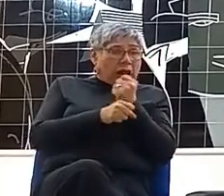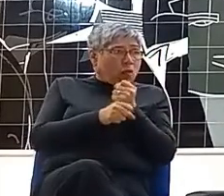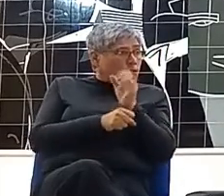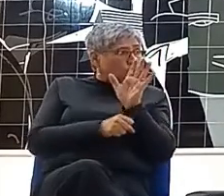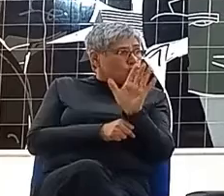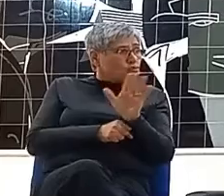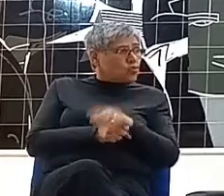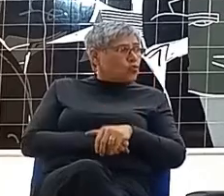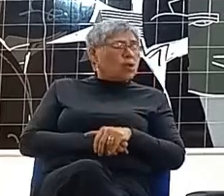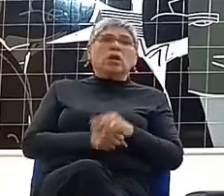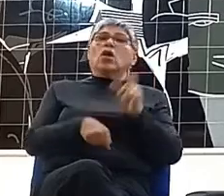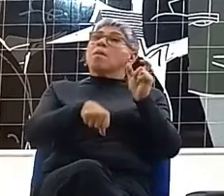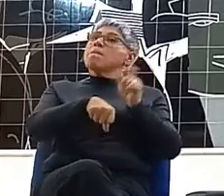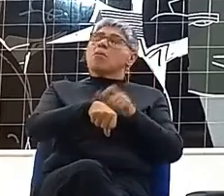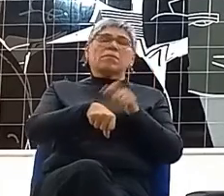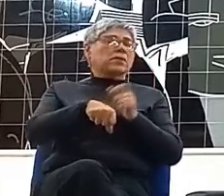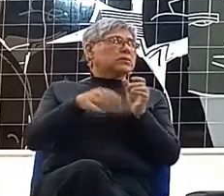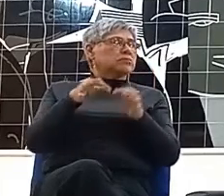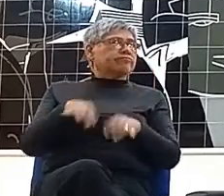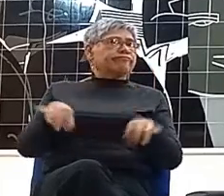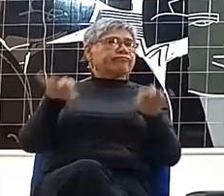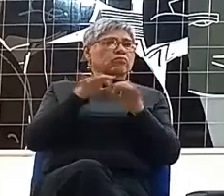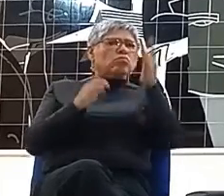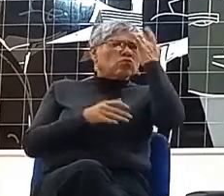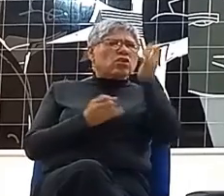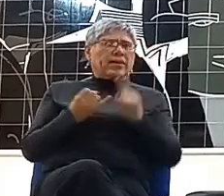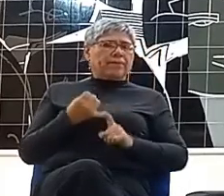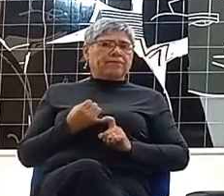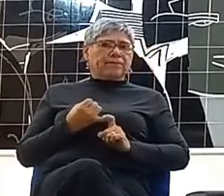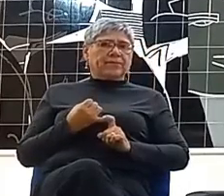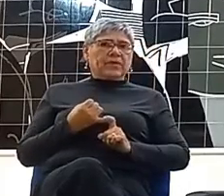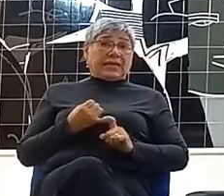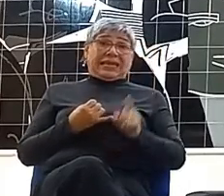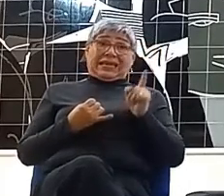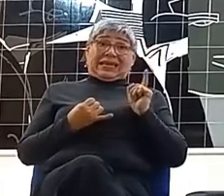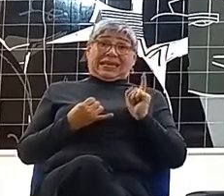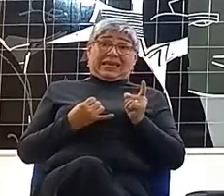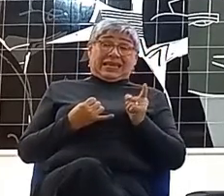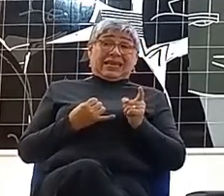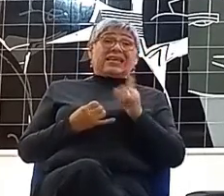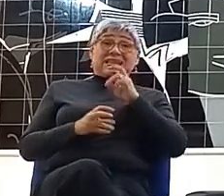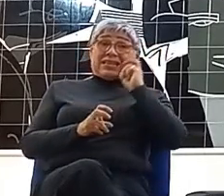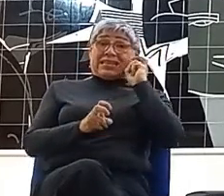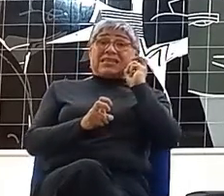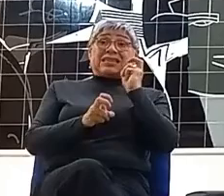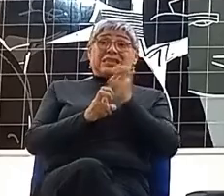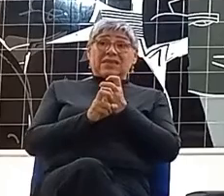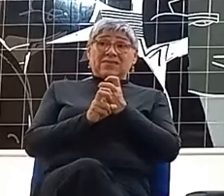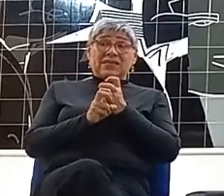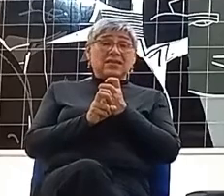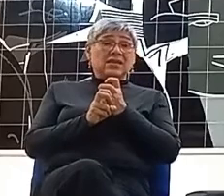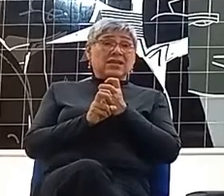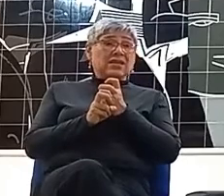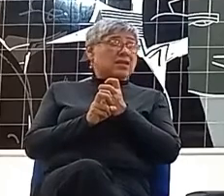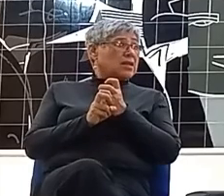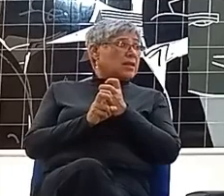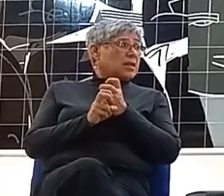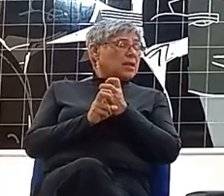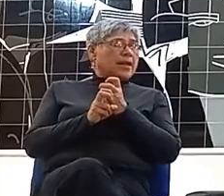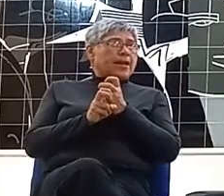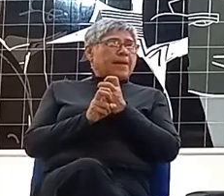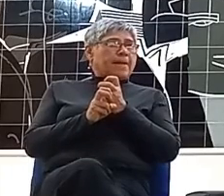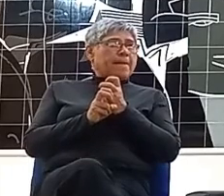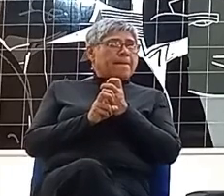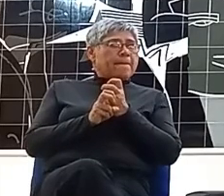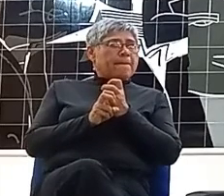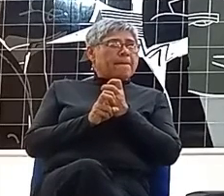algo sumamente importante, porque por un lado es muy difícil llegar